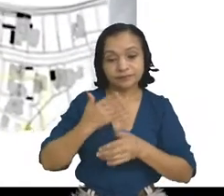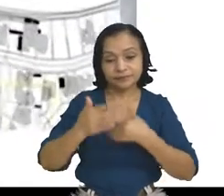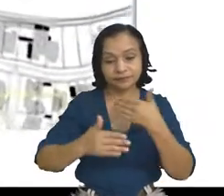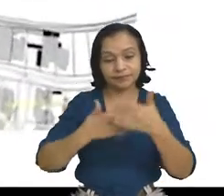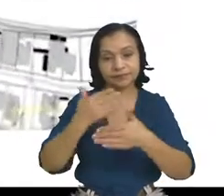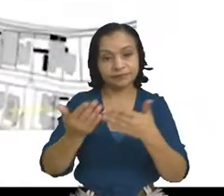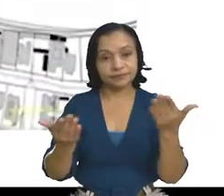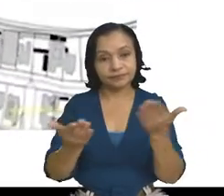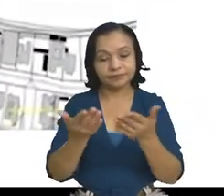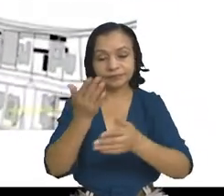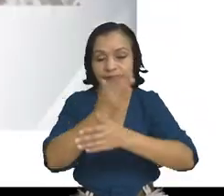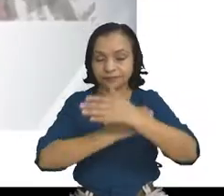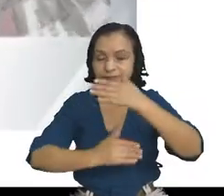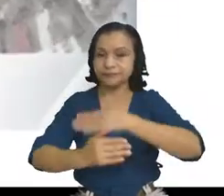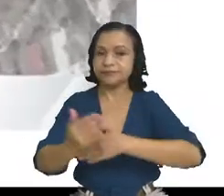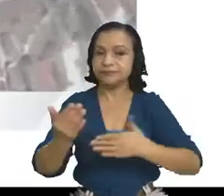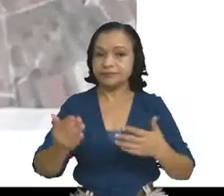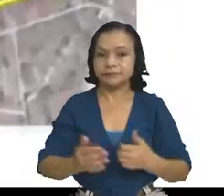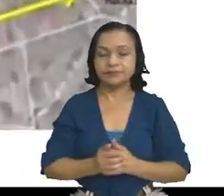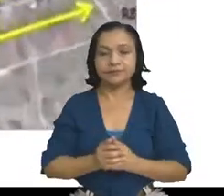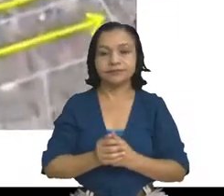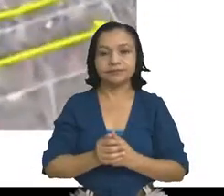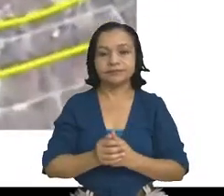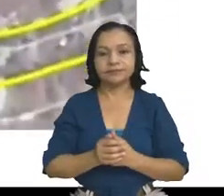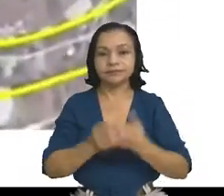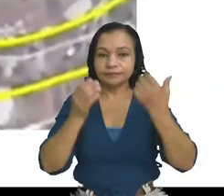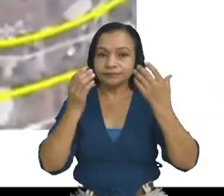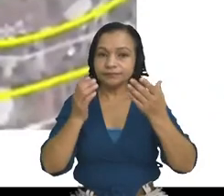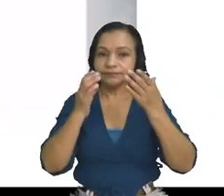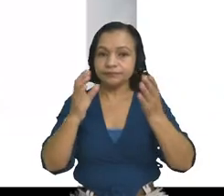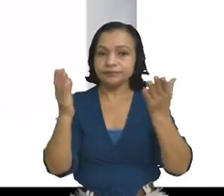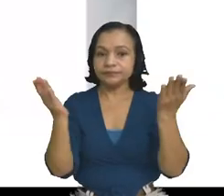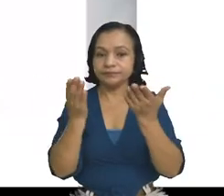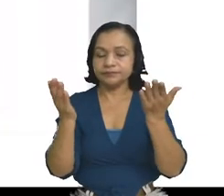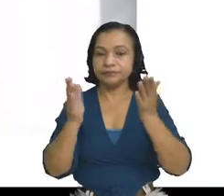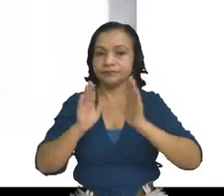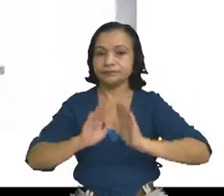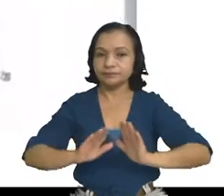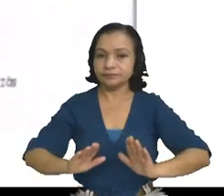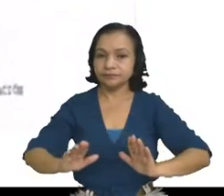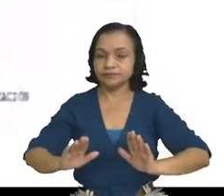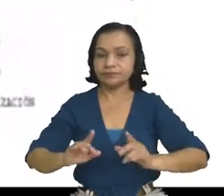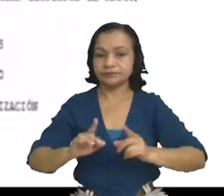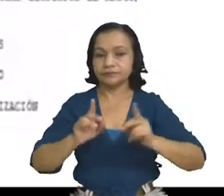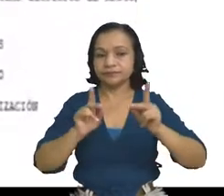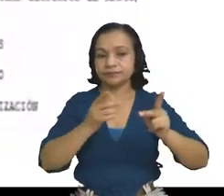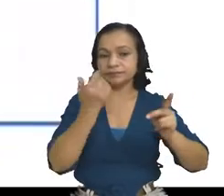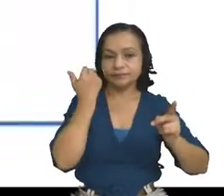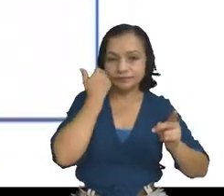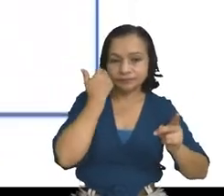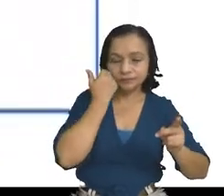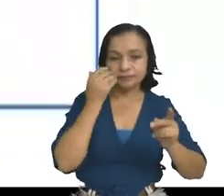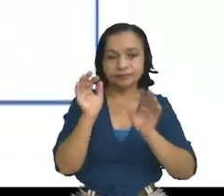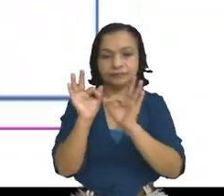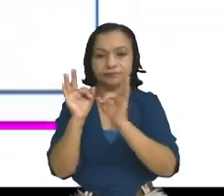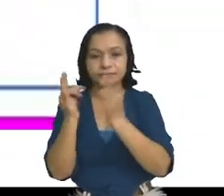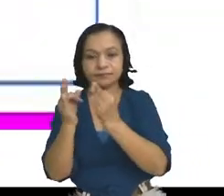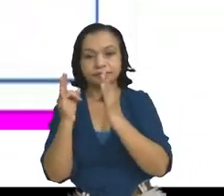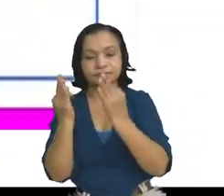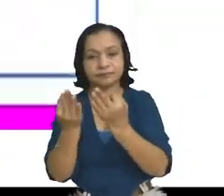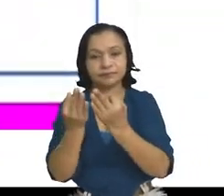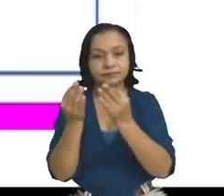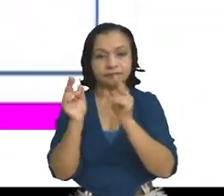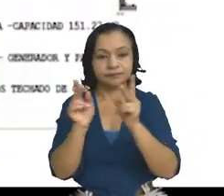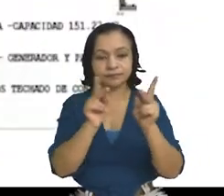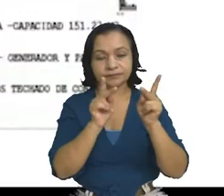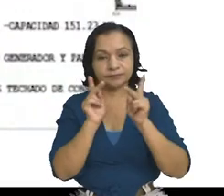de discapacidad. Ofrecer las condiciones realmente de confort, tanto para los pacientes como para los familiares que acompañan a los pacientes,